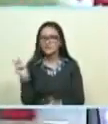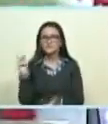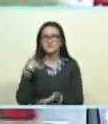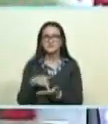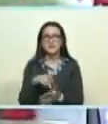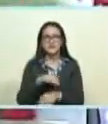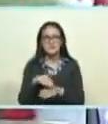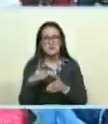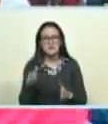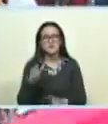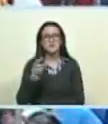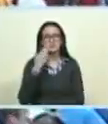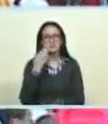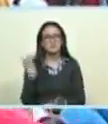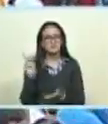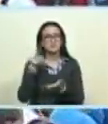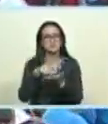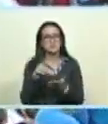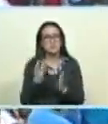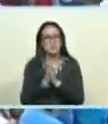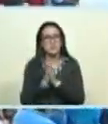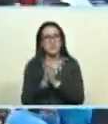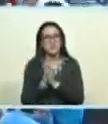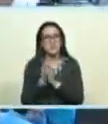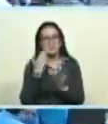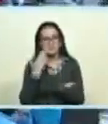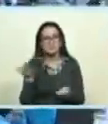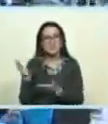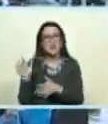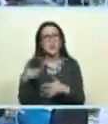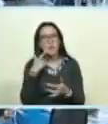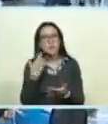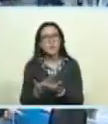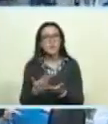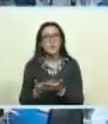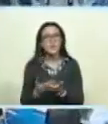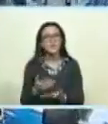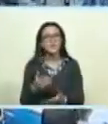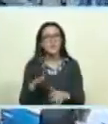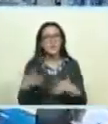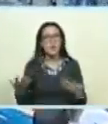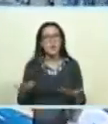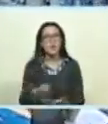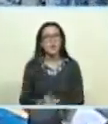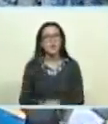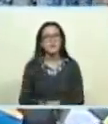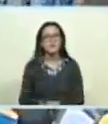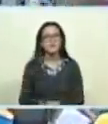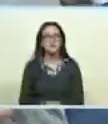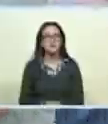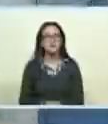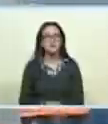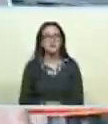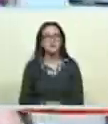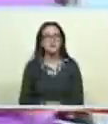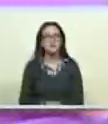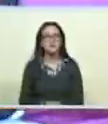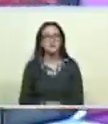favor. Ministro Uber, vaya para allá, por favor. Ve a ver qué proponen los muchachos. ¿Qué traen? Que los veo